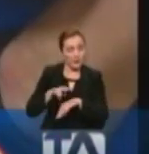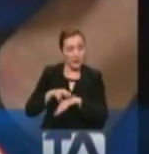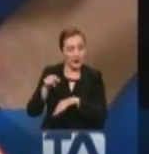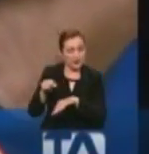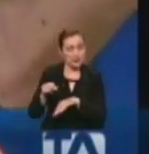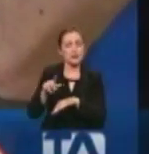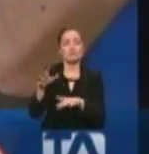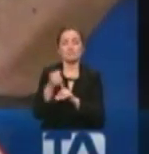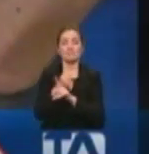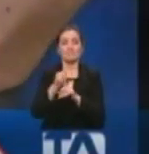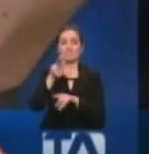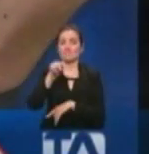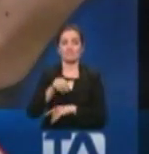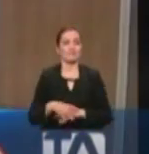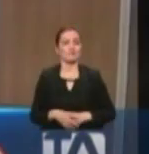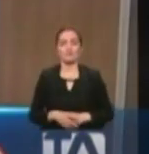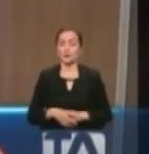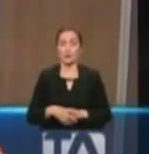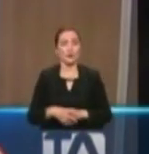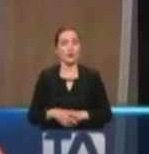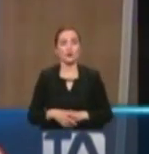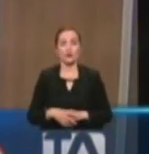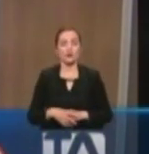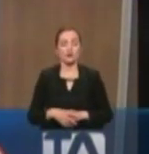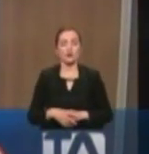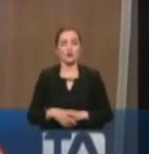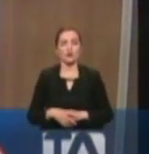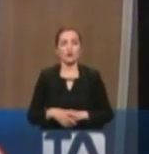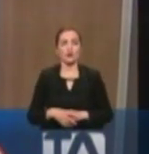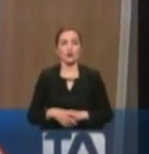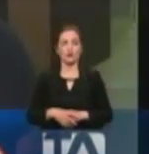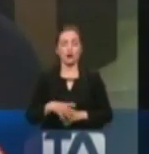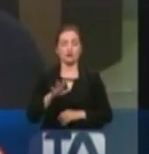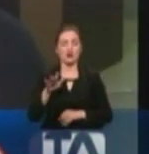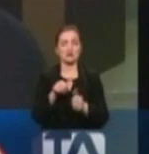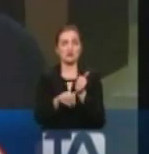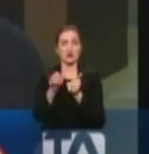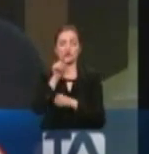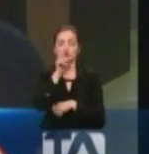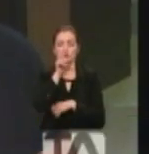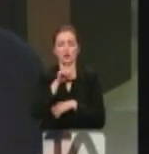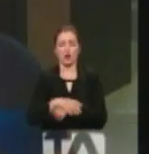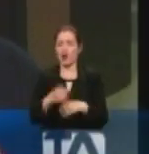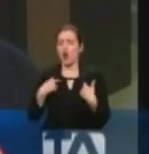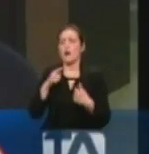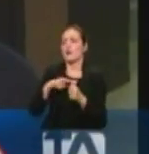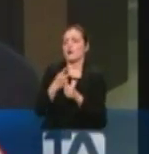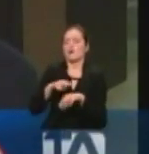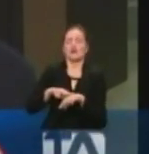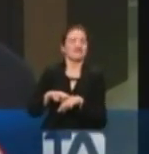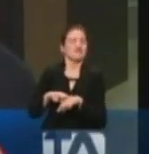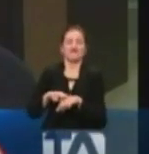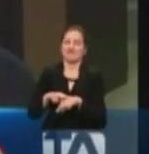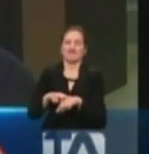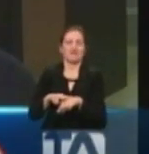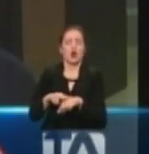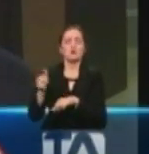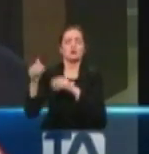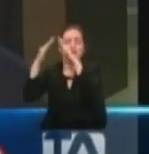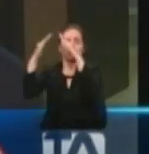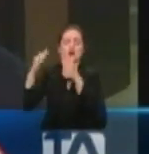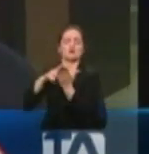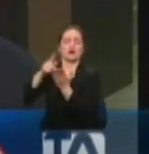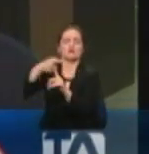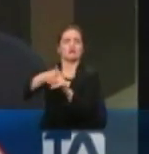en que el sujeto arremetía contra ella. Sin embargo, se mantuvo callada. Ella dice que es la primera vez, pero la otra vez se metió en su casa, que alguien